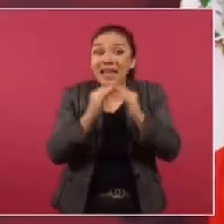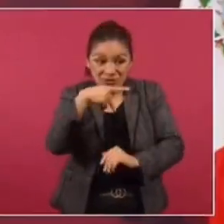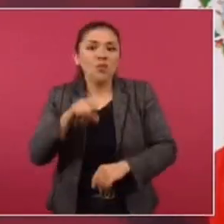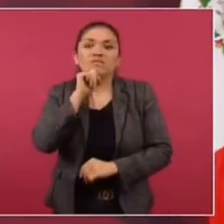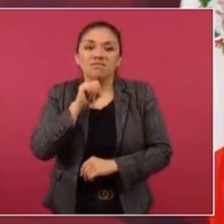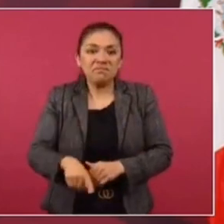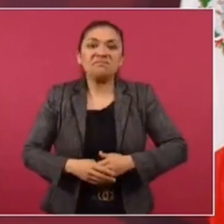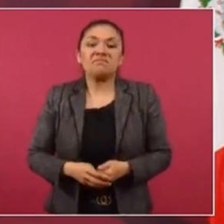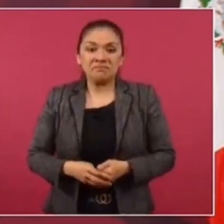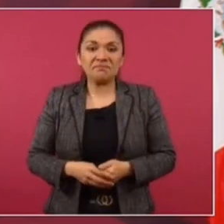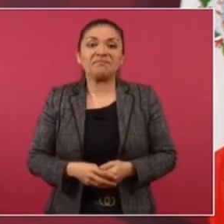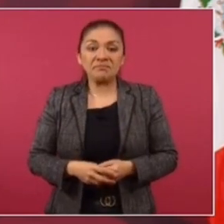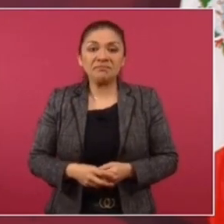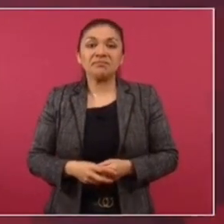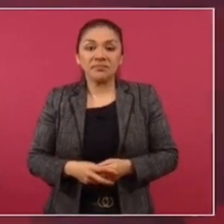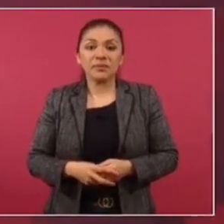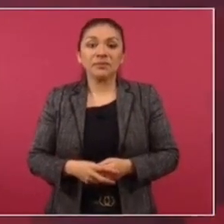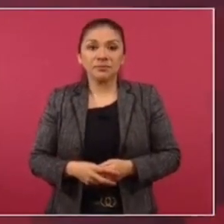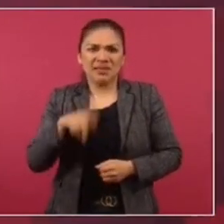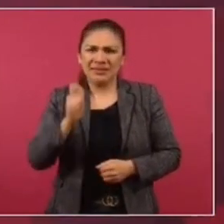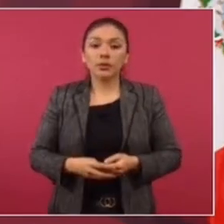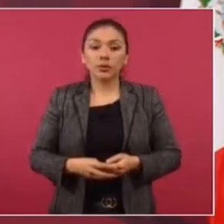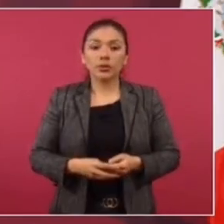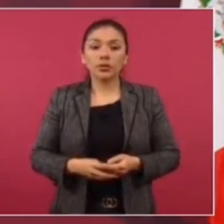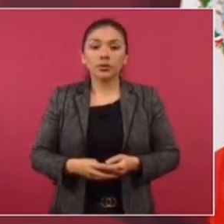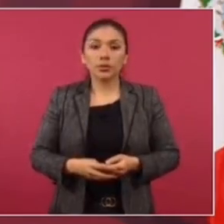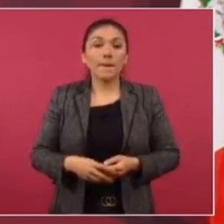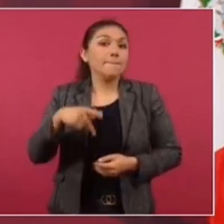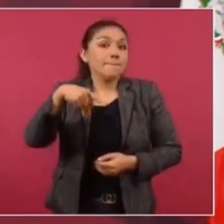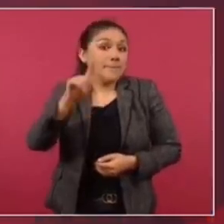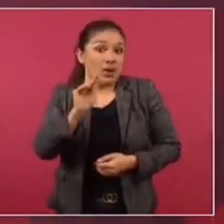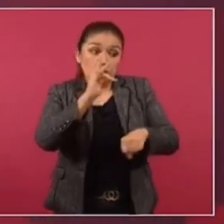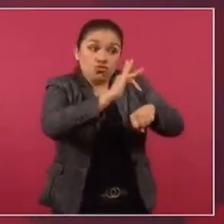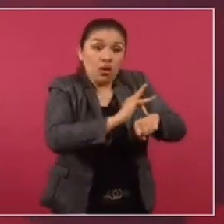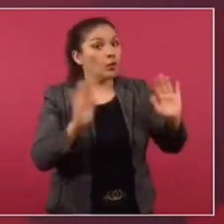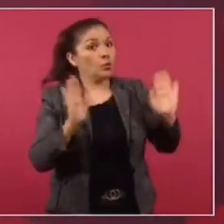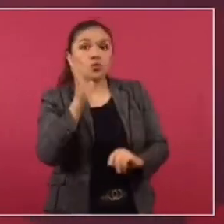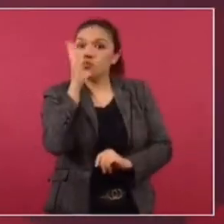Bravo es también una mansión, pero estos son intocables.